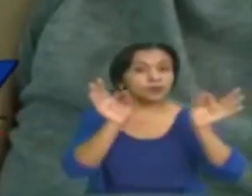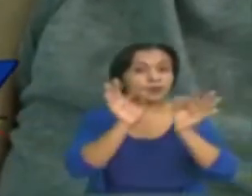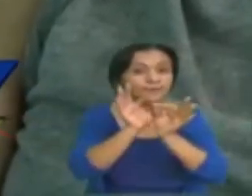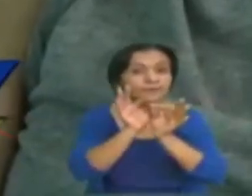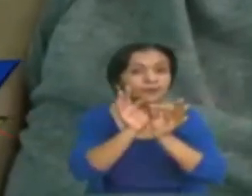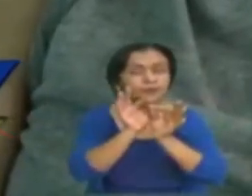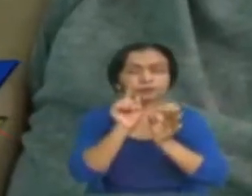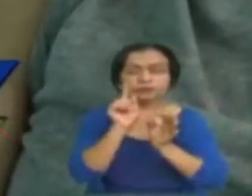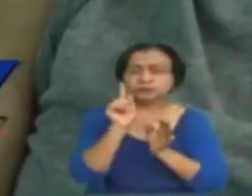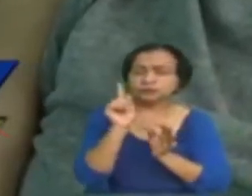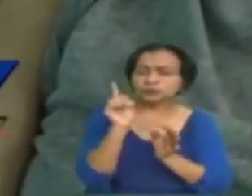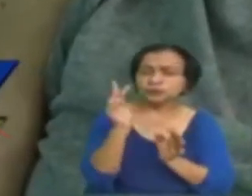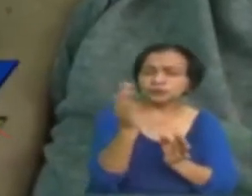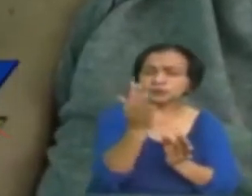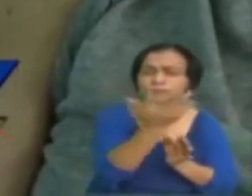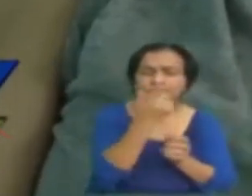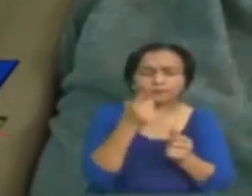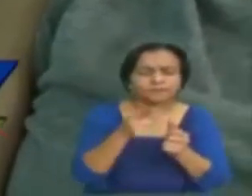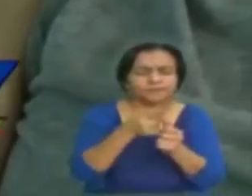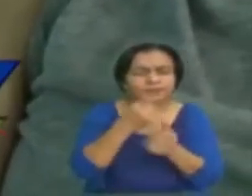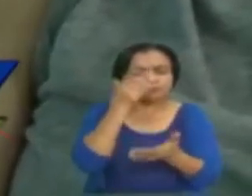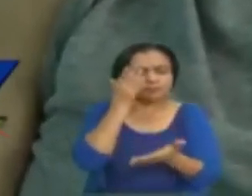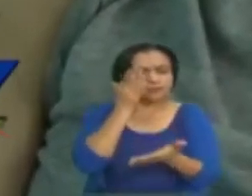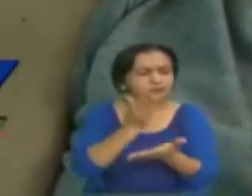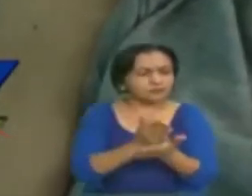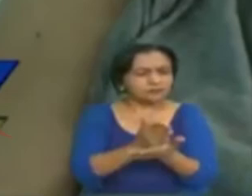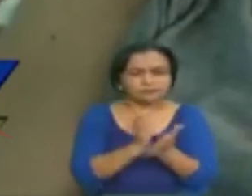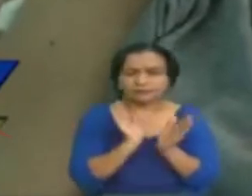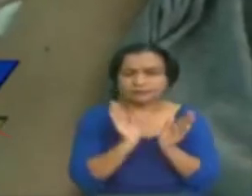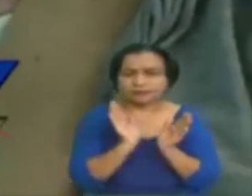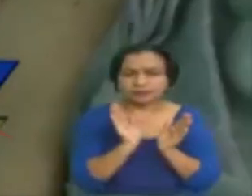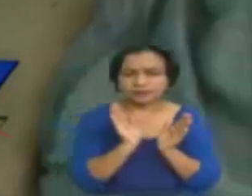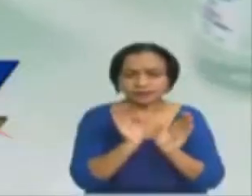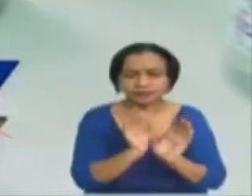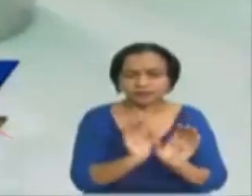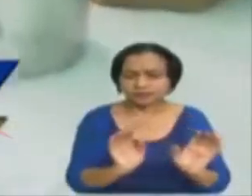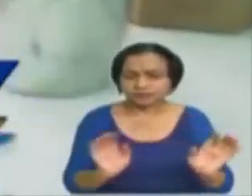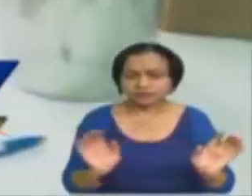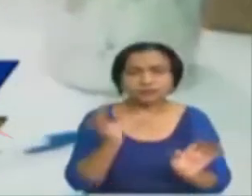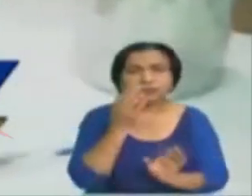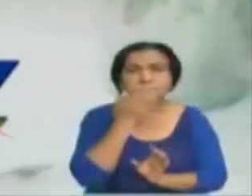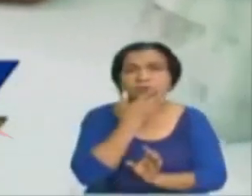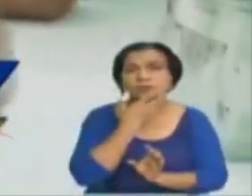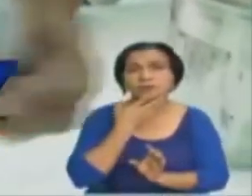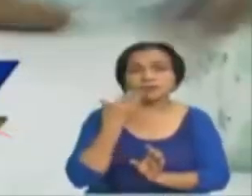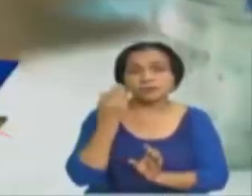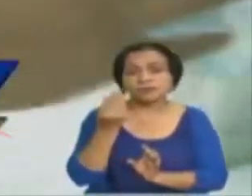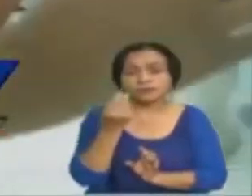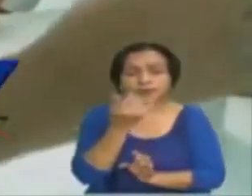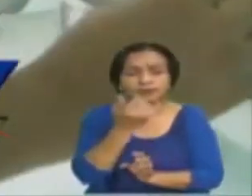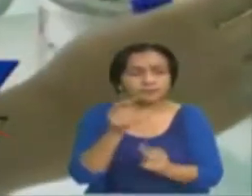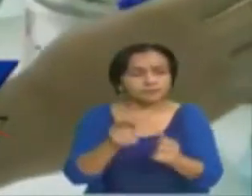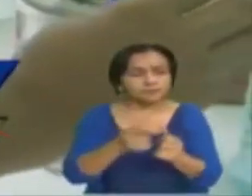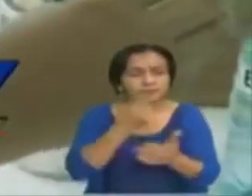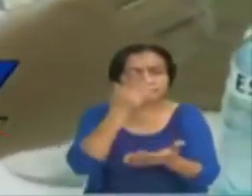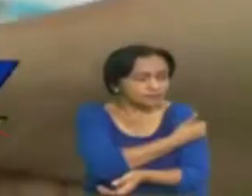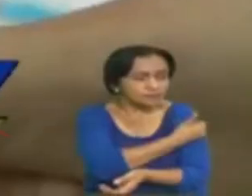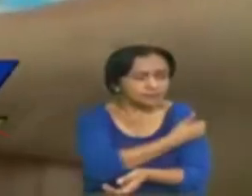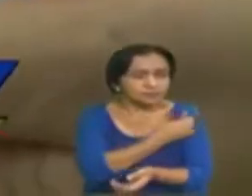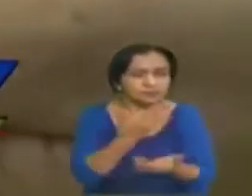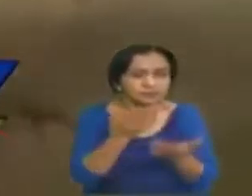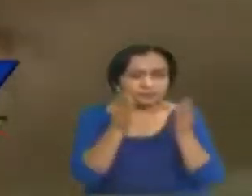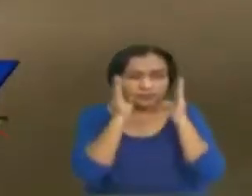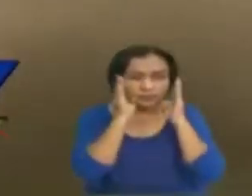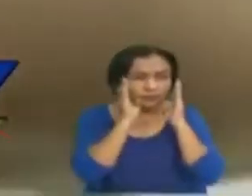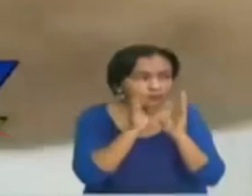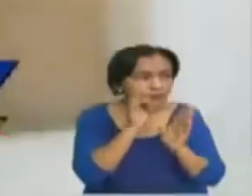Social estará aplicando la vacuna contra la influenza en todas sus sucursales del país. Además, Murillo explicaba que se continuará con las distintas jornadas